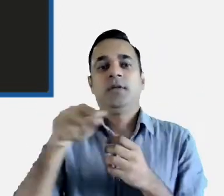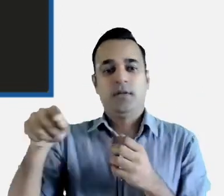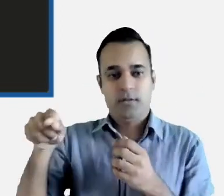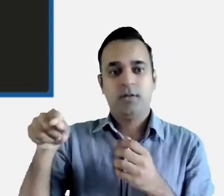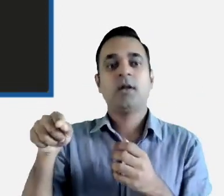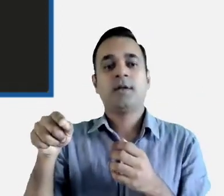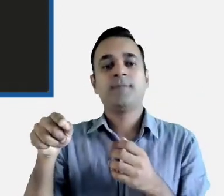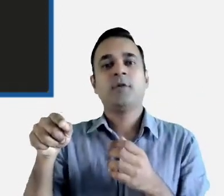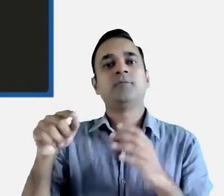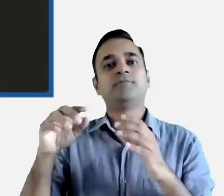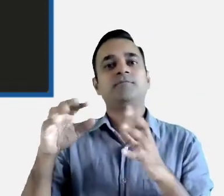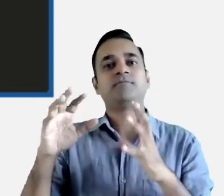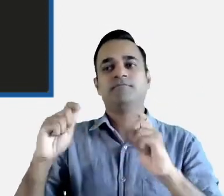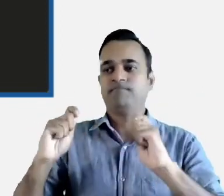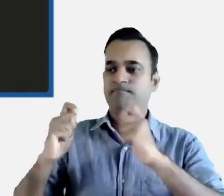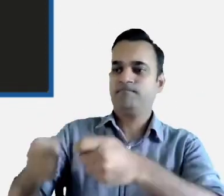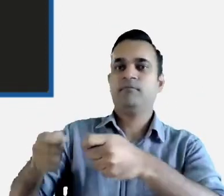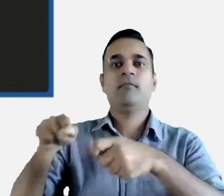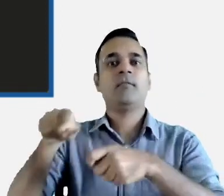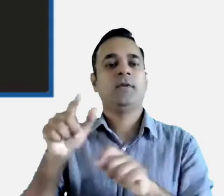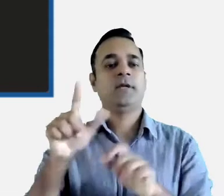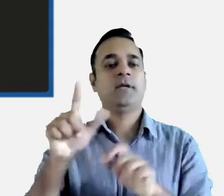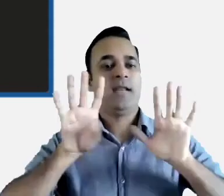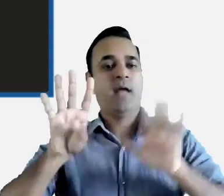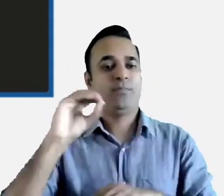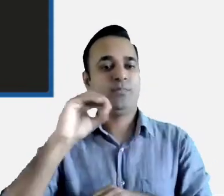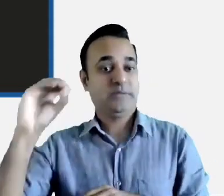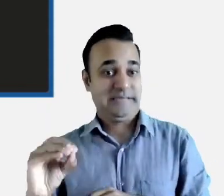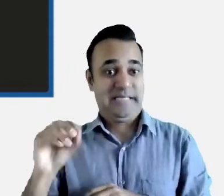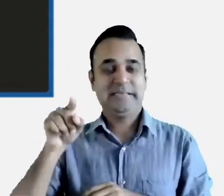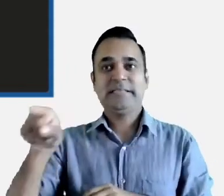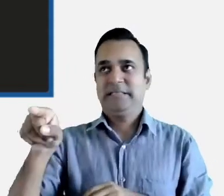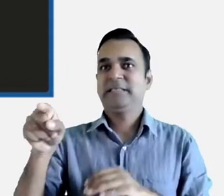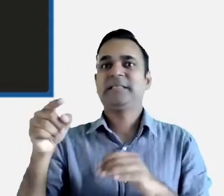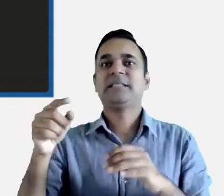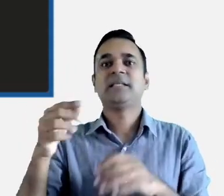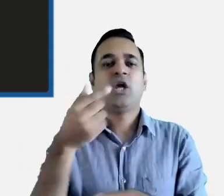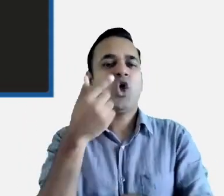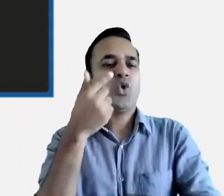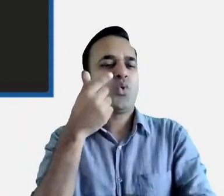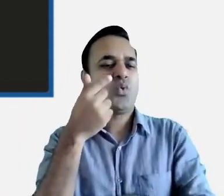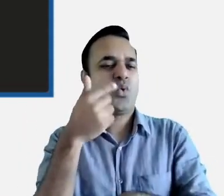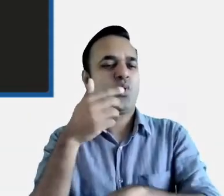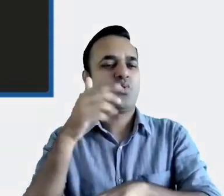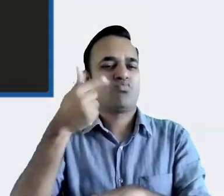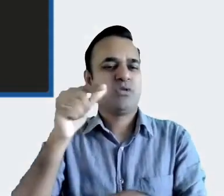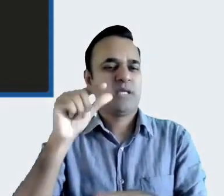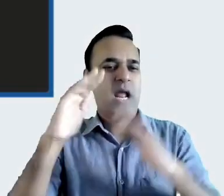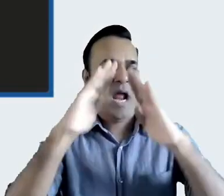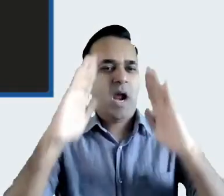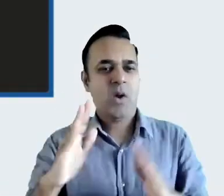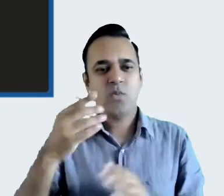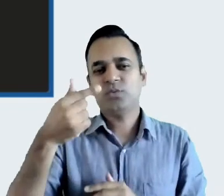y contribuyen con un 88% de todos los costos de adaptación al cambio